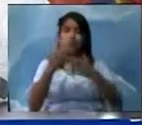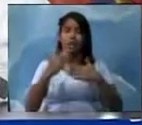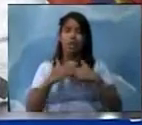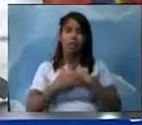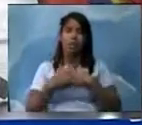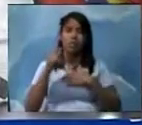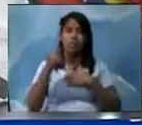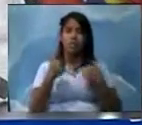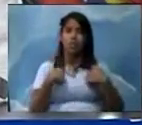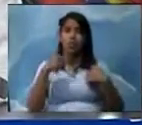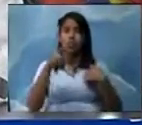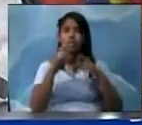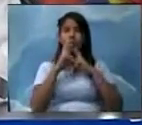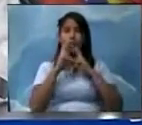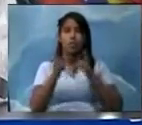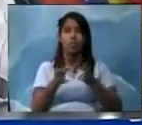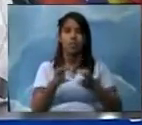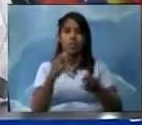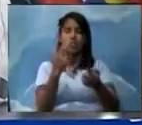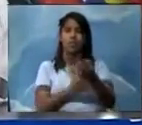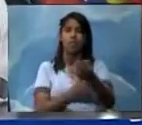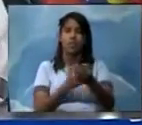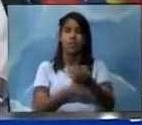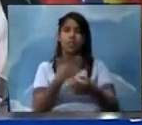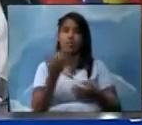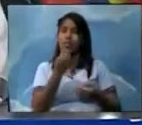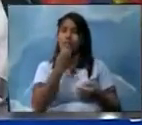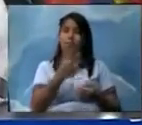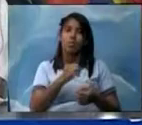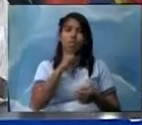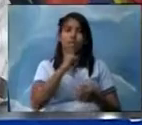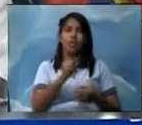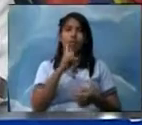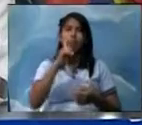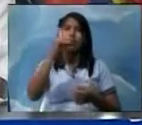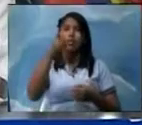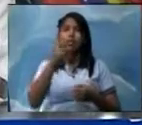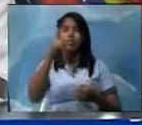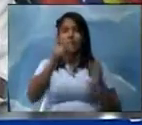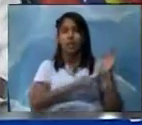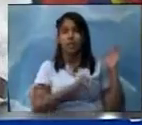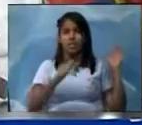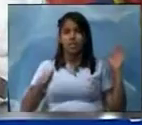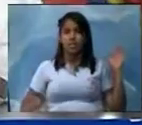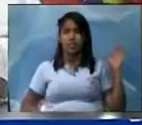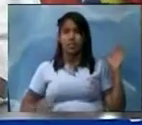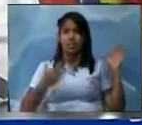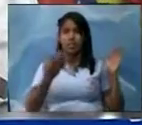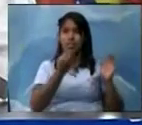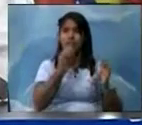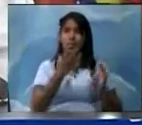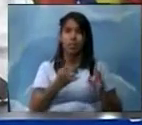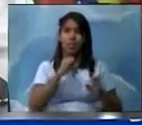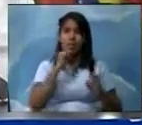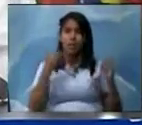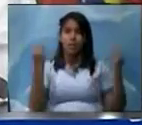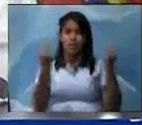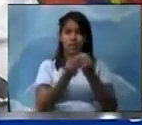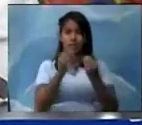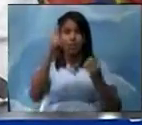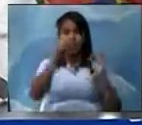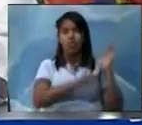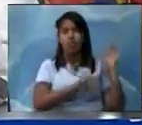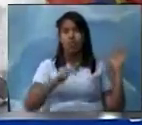mí y yo te responderé hermano Qué bueno es preguntarle al Señor Qué bueno es acercarnos